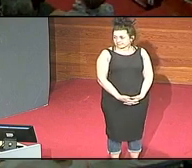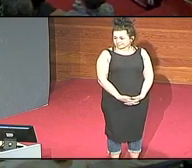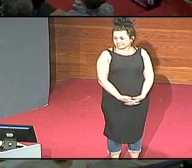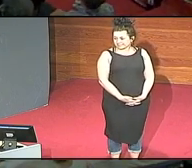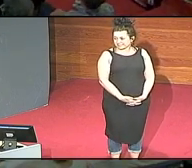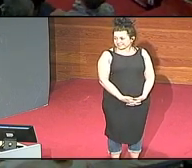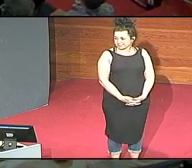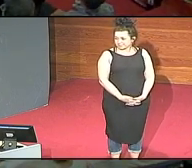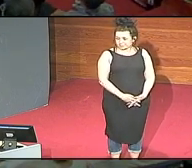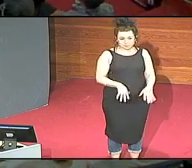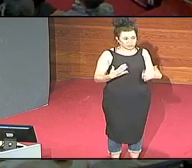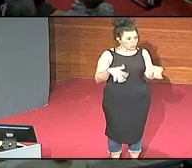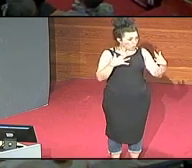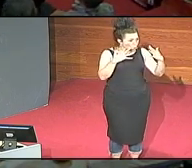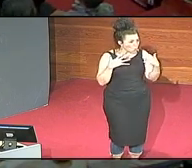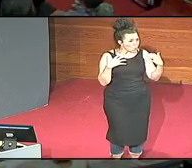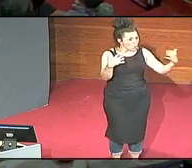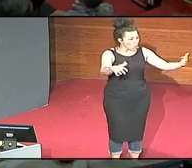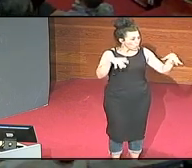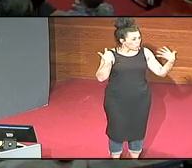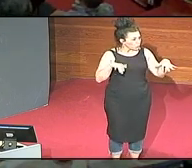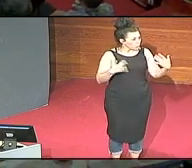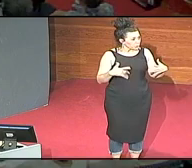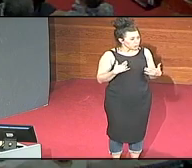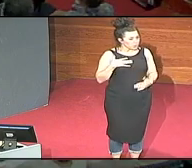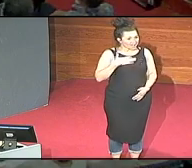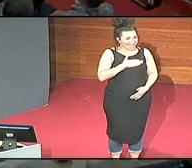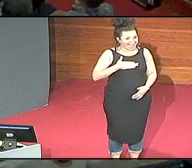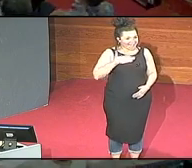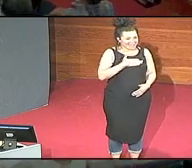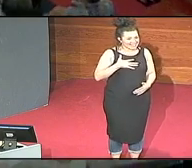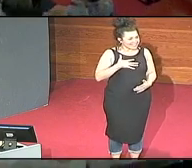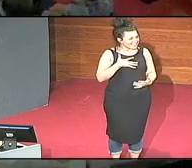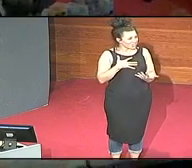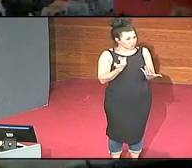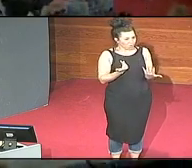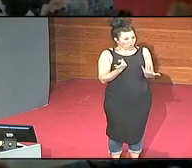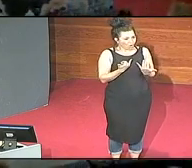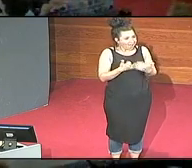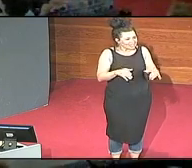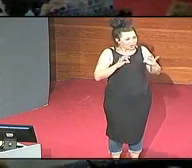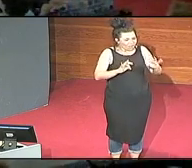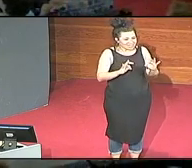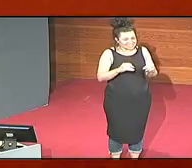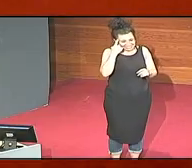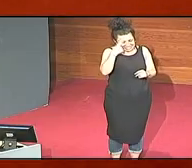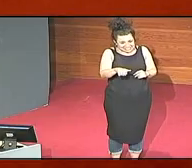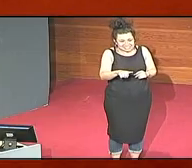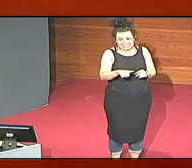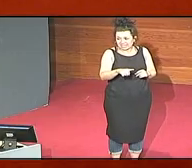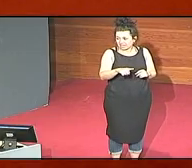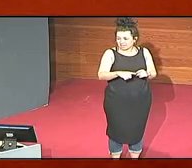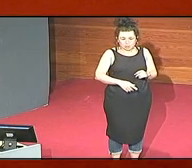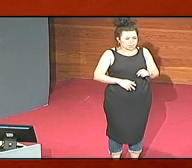qué pasada cuánta gente y cómo se agradece el poder hacer actos así ya sé que ha pasado tiempo desde que hemos aquel